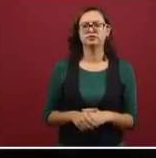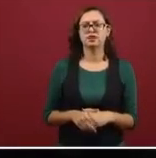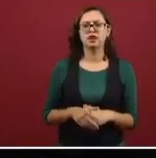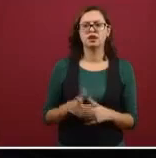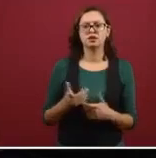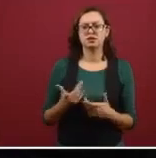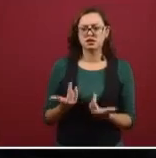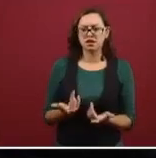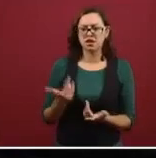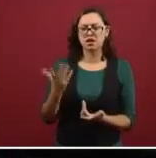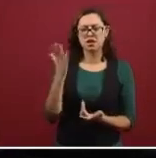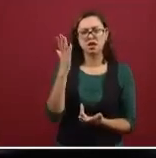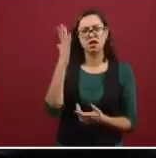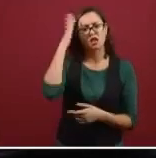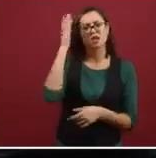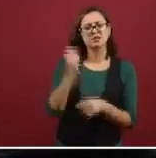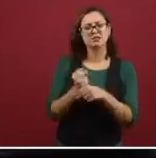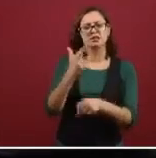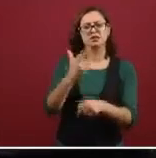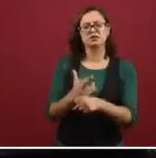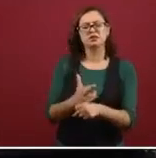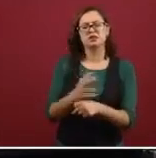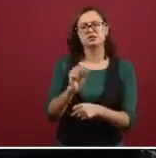de Hacienda, Arturo Herrera,